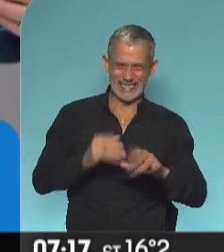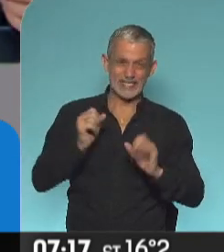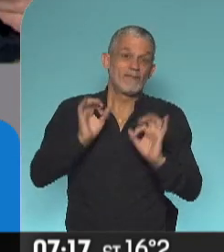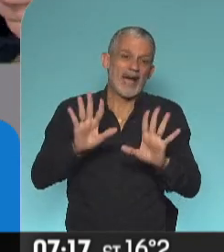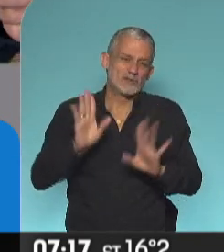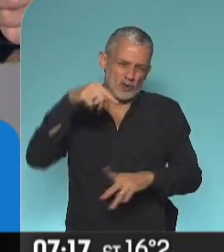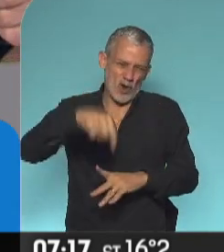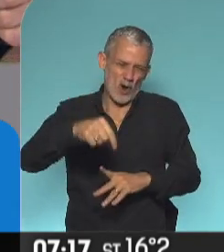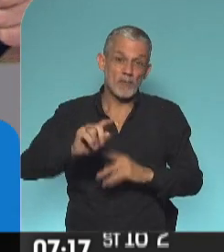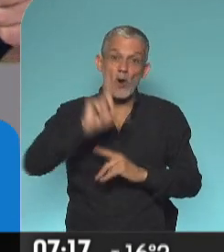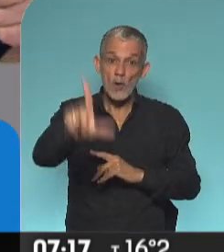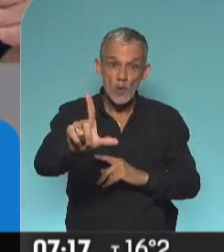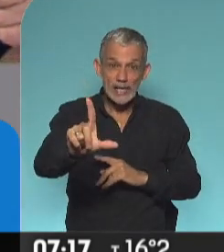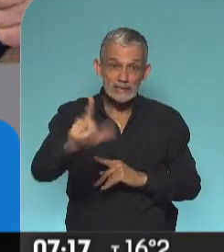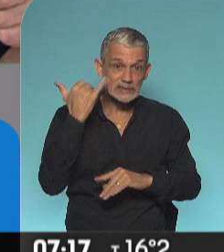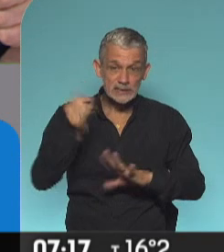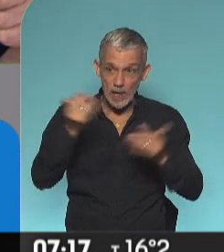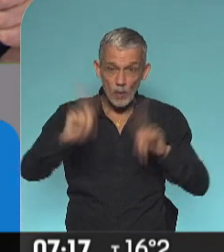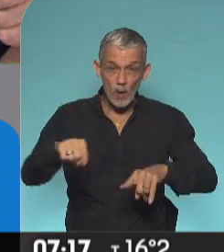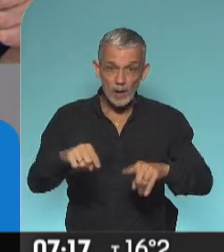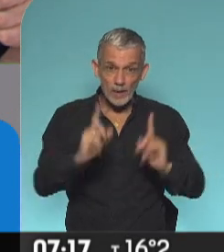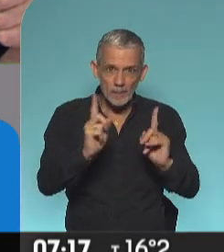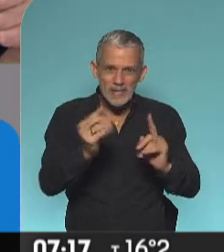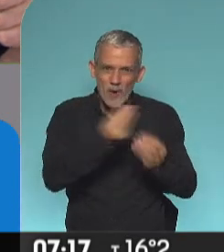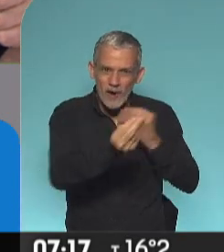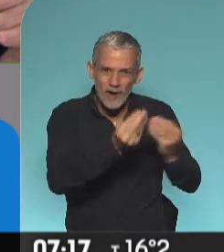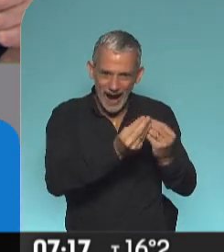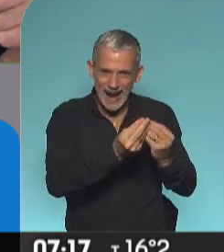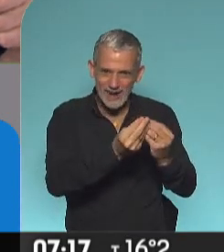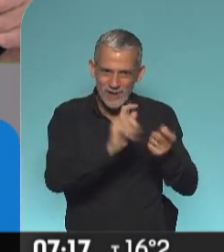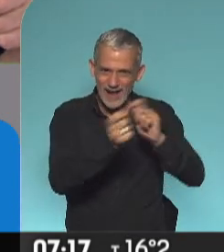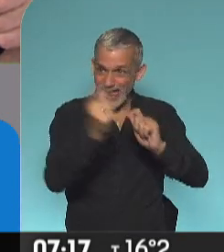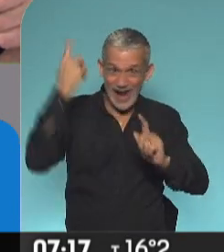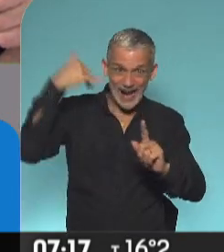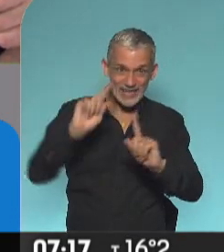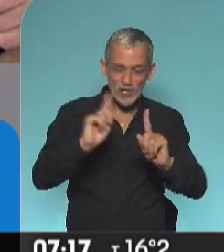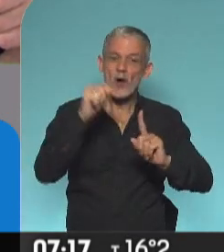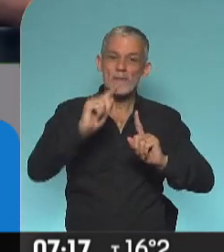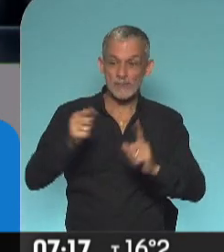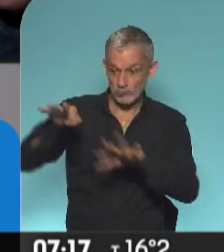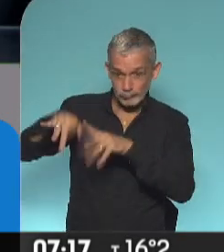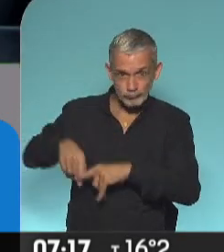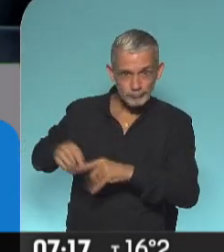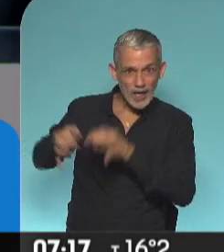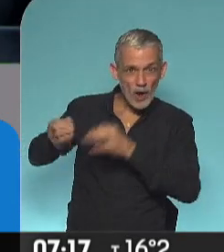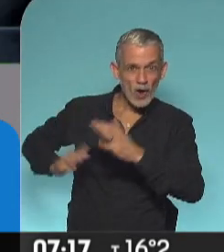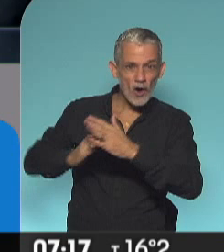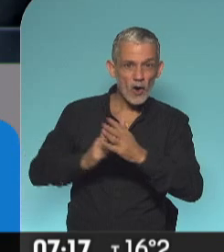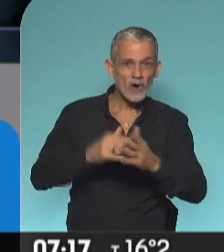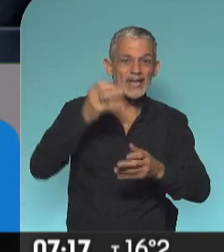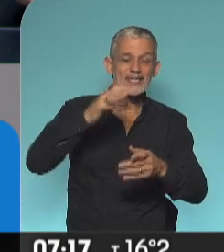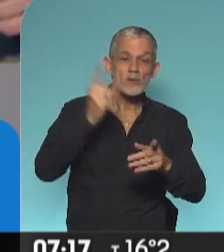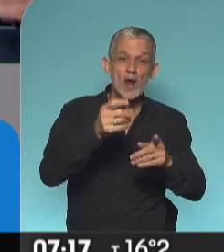vacaciones. Pero el lunes que viene se reincorporan a sus funciones. Este fallo les permite no ir a los